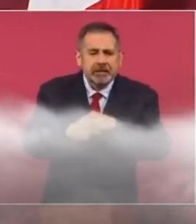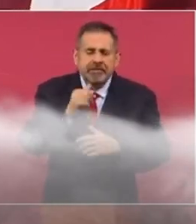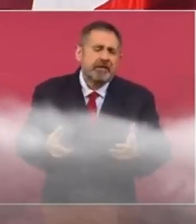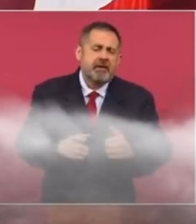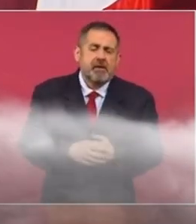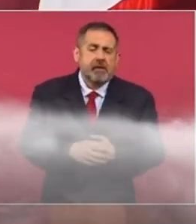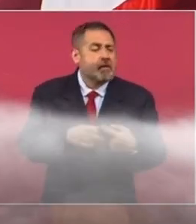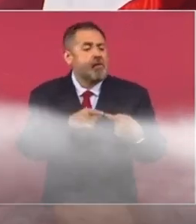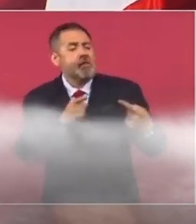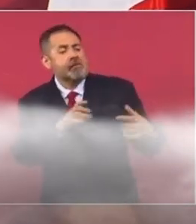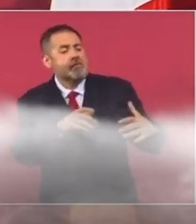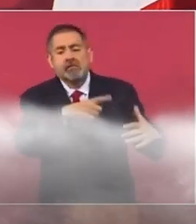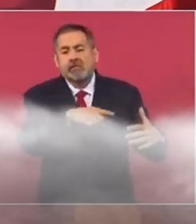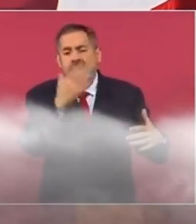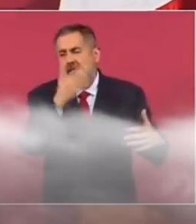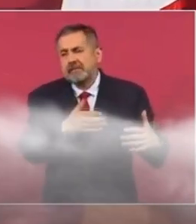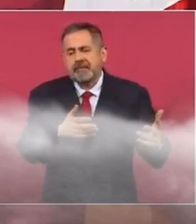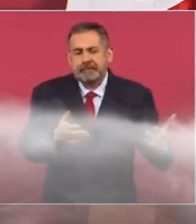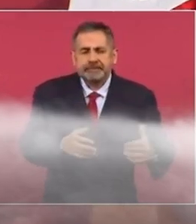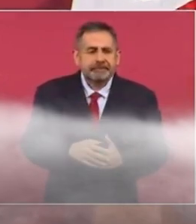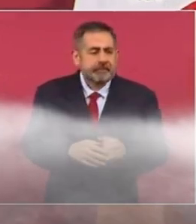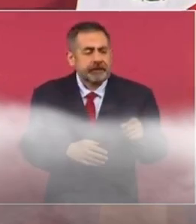Ya hasta nuestros adversarios